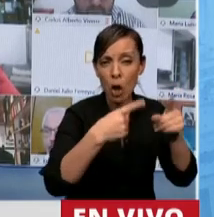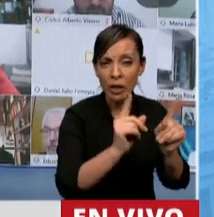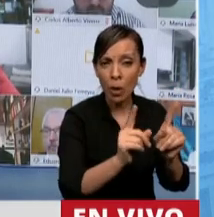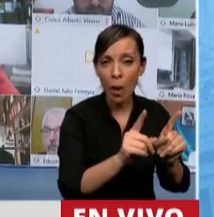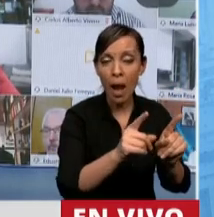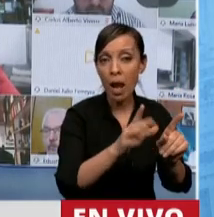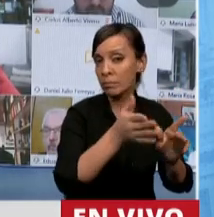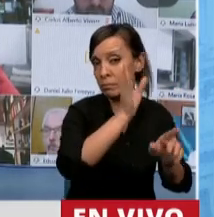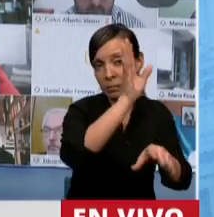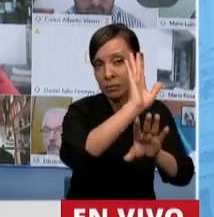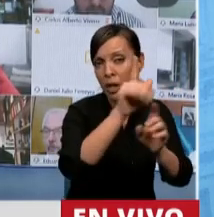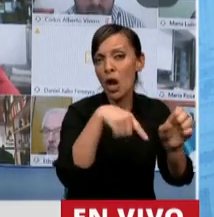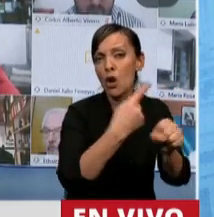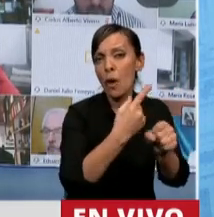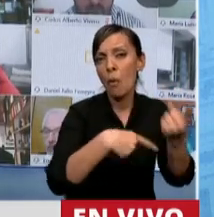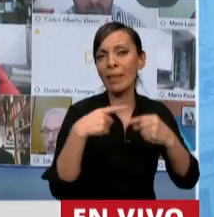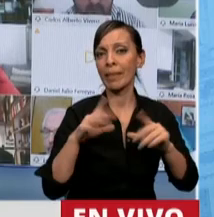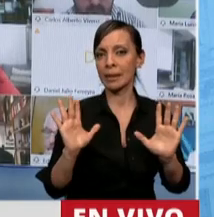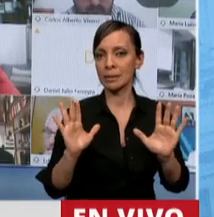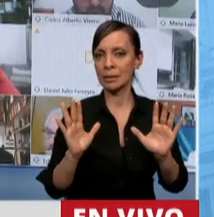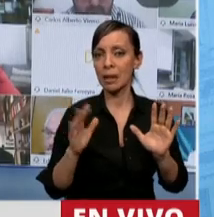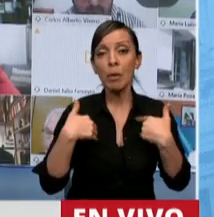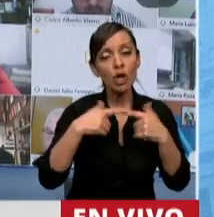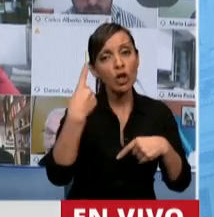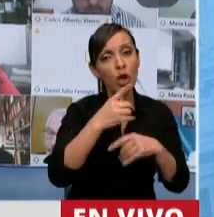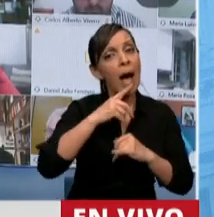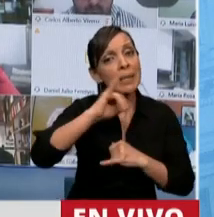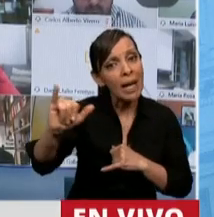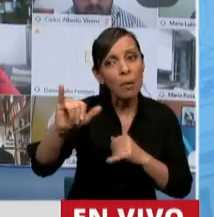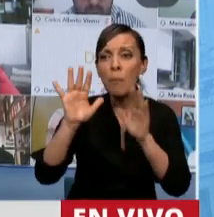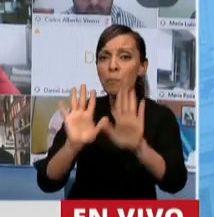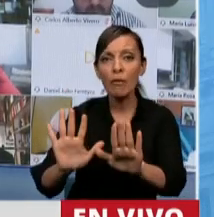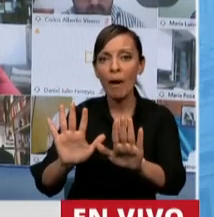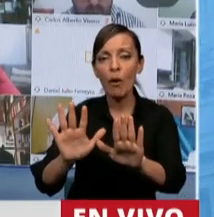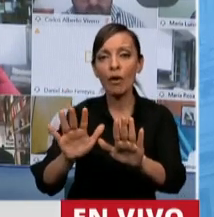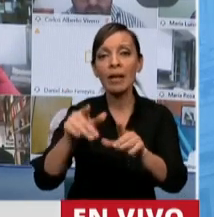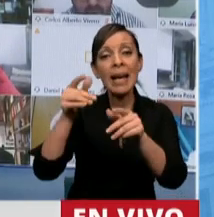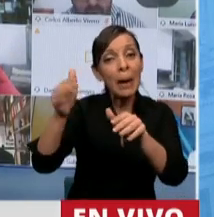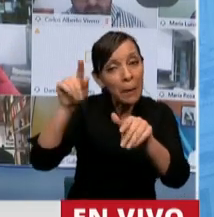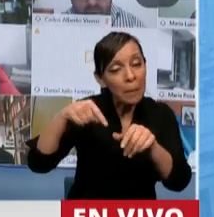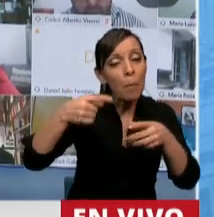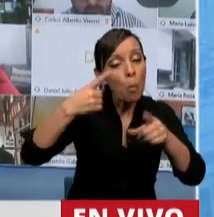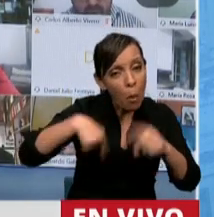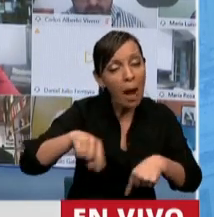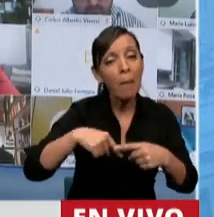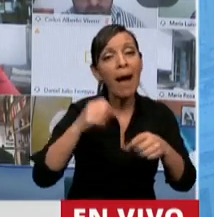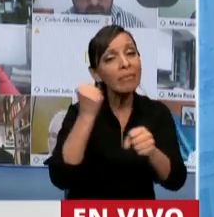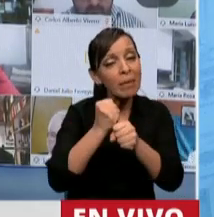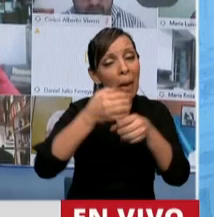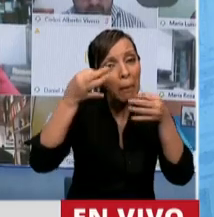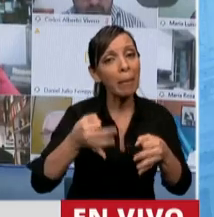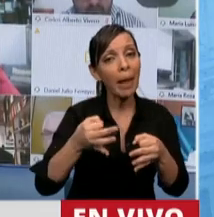cómo volver. Nosotros queremos que vuelvan ahora. Queremos que vuelvan todos ahora de ese camino que están por